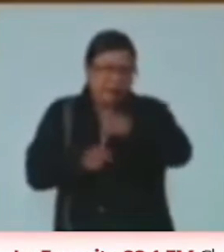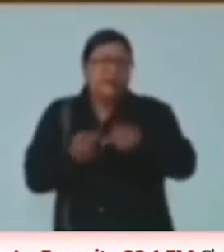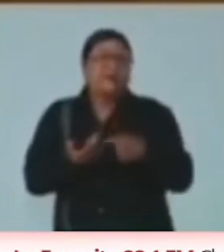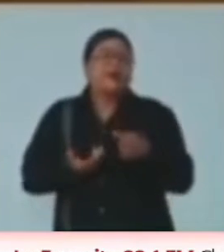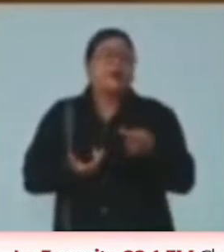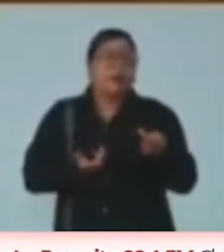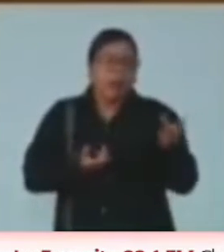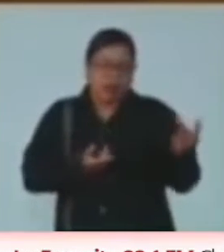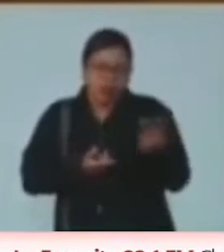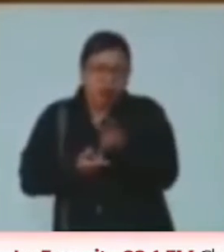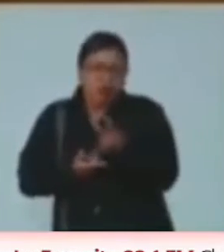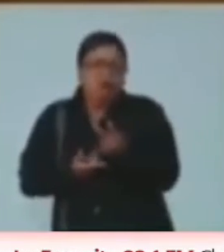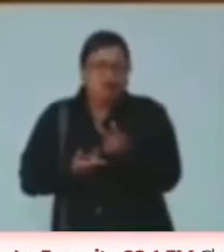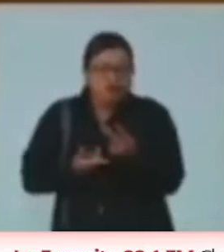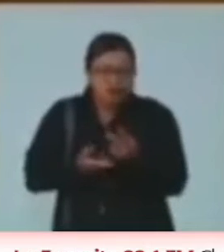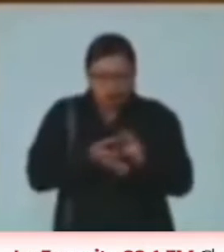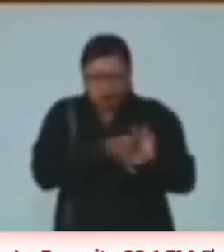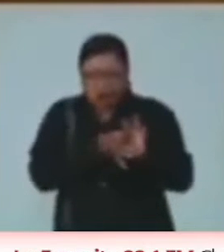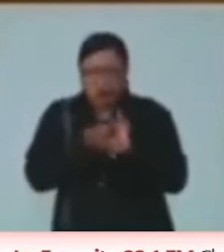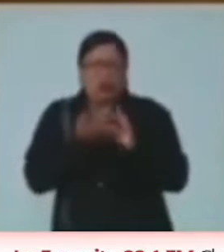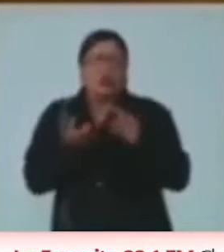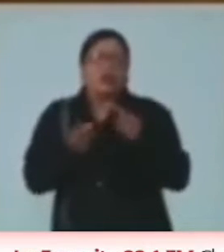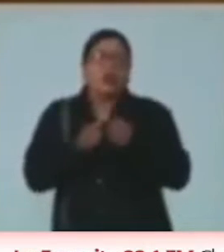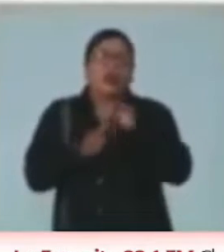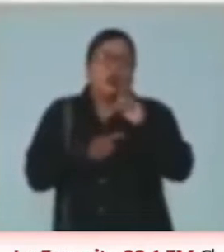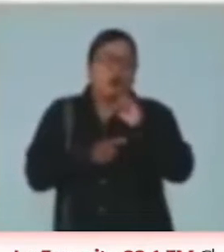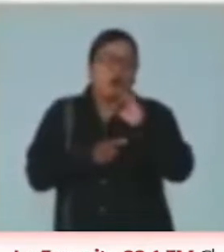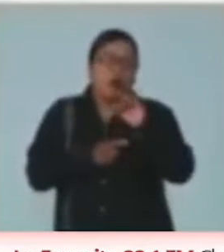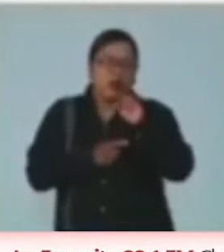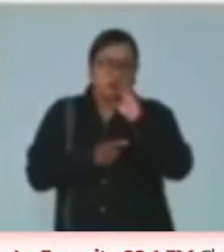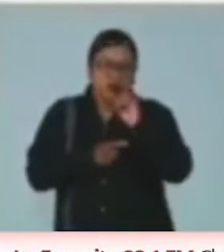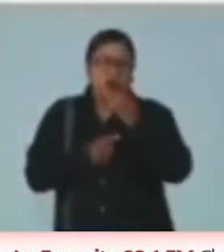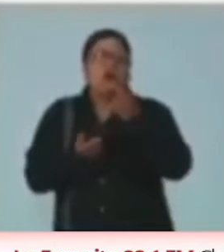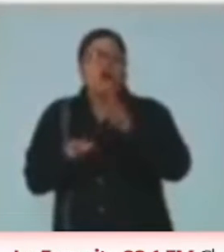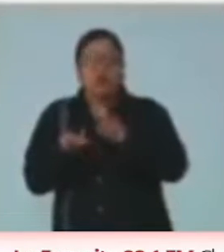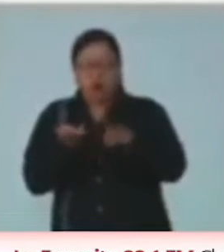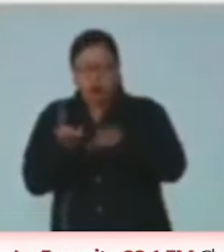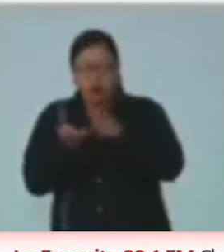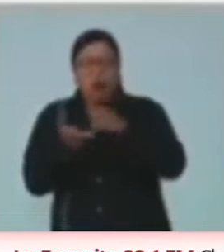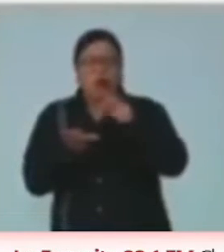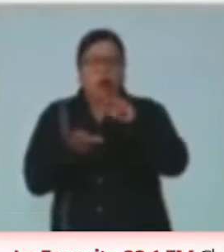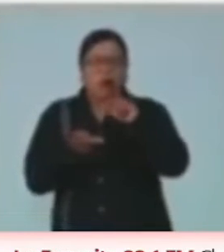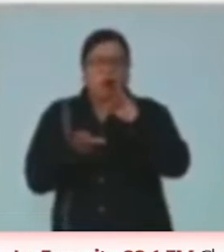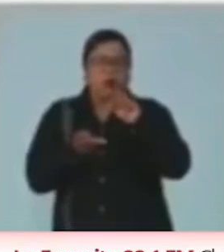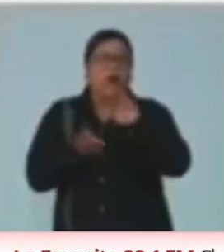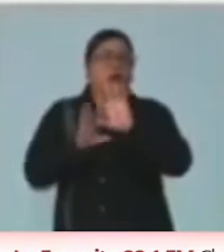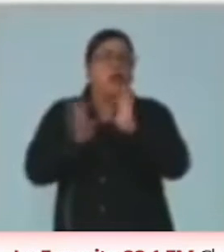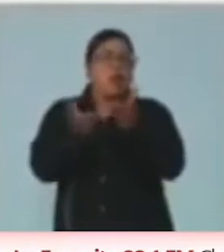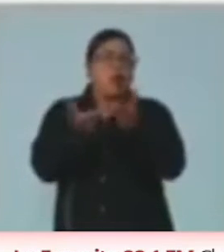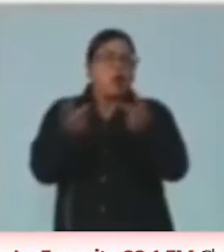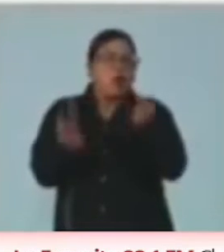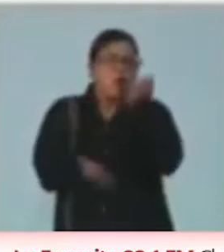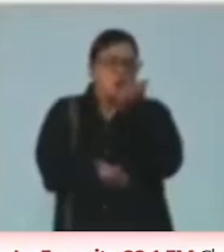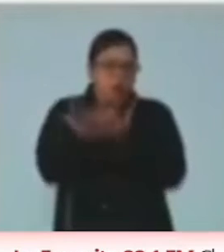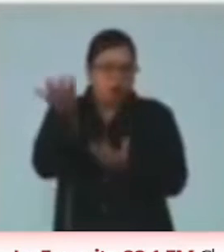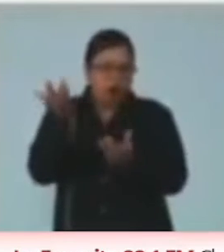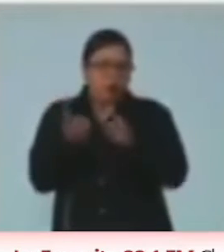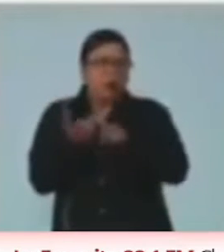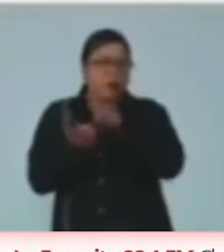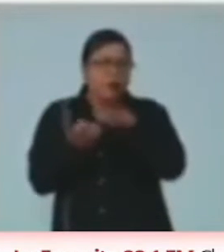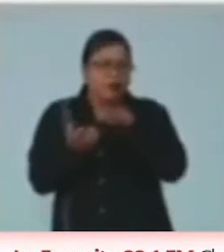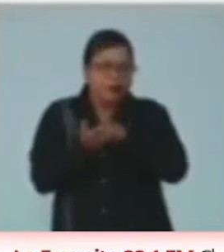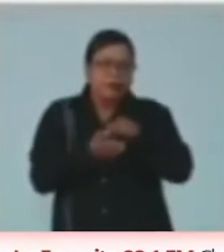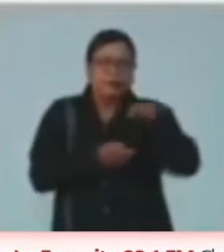manera conjunta con brigadas de la COESFO y CONAFOR, ya controlaron el incendio en los